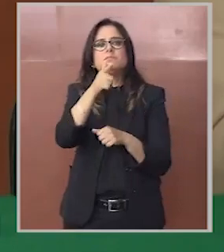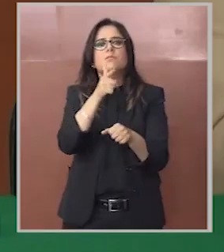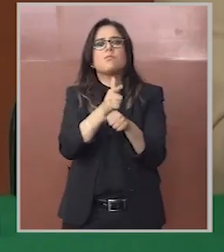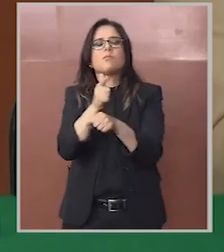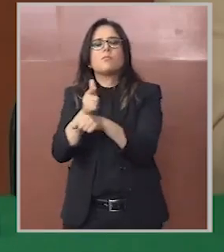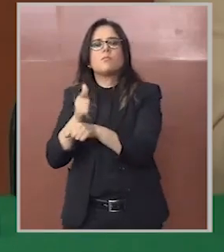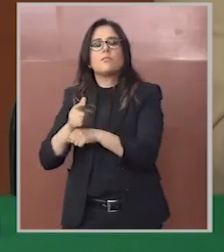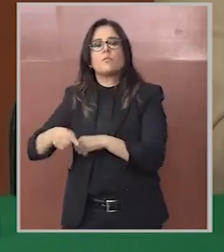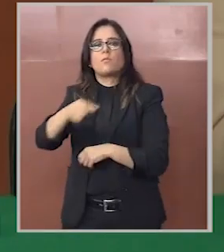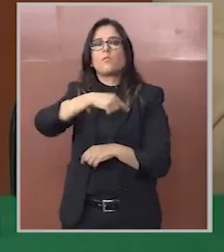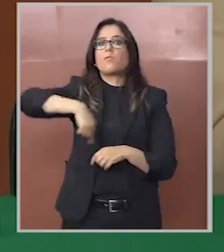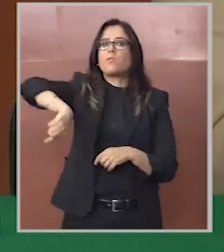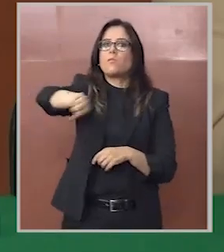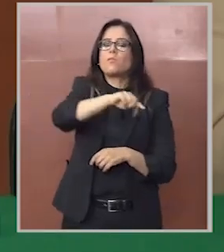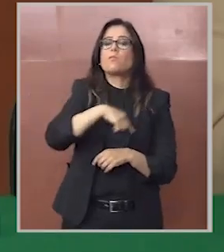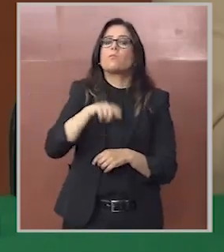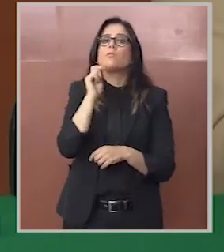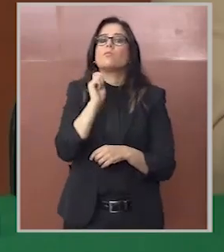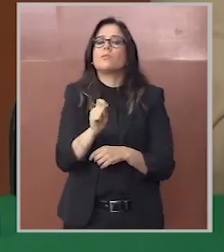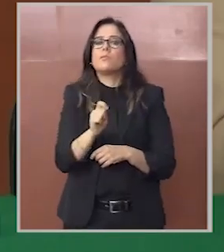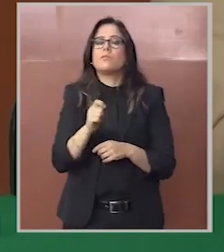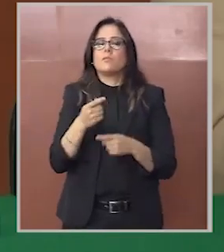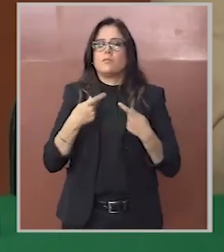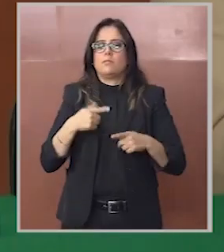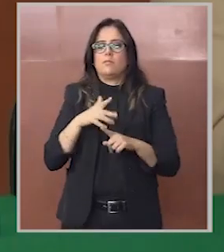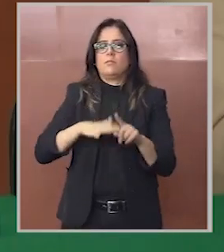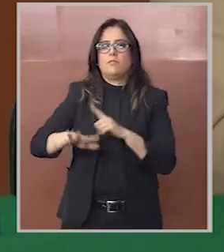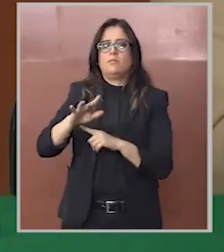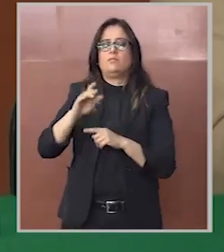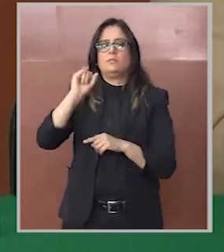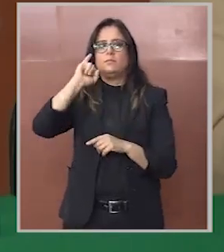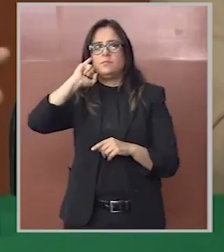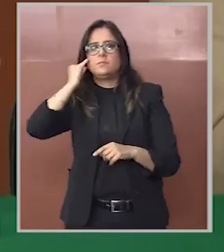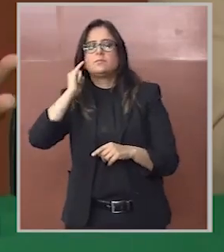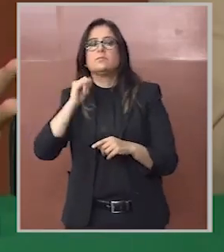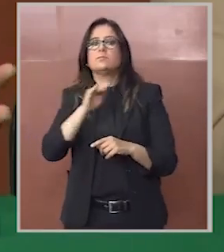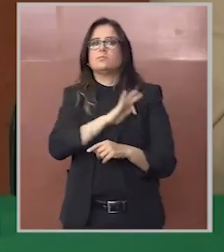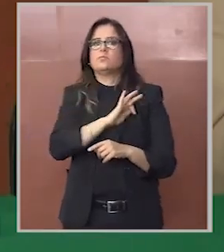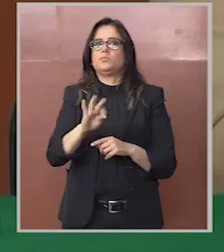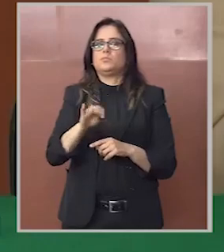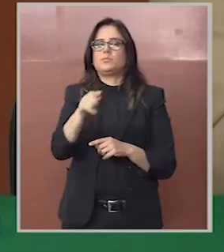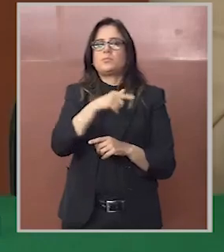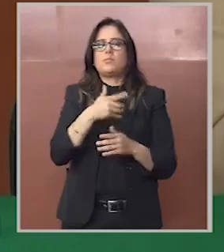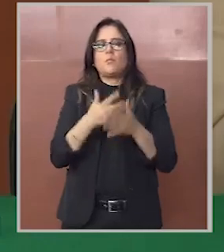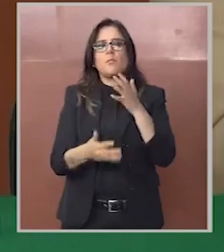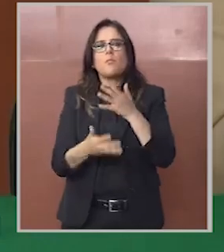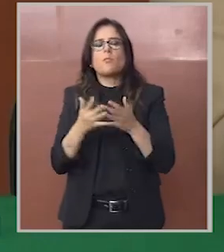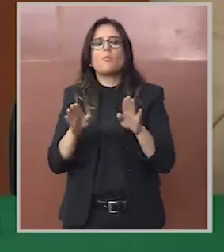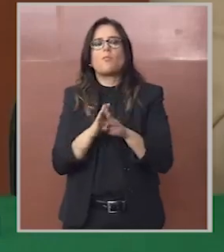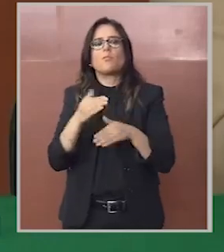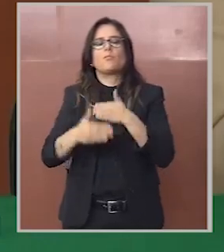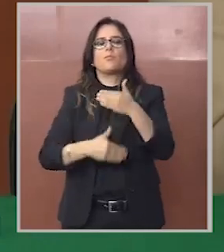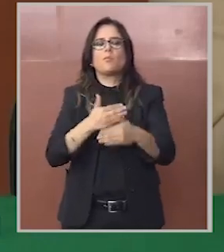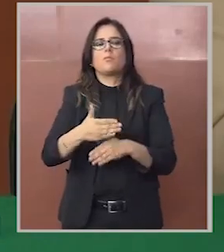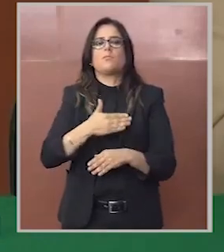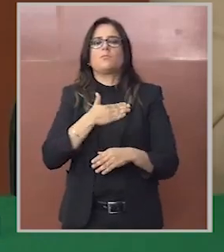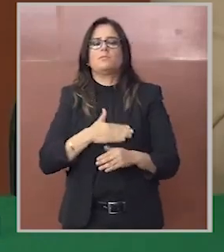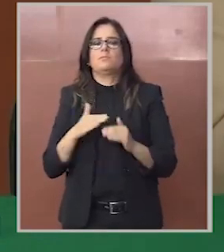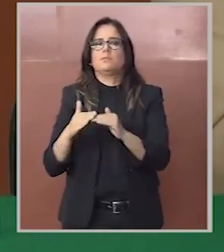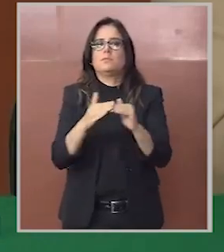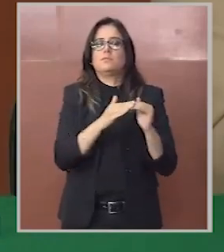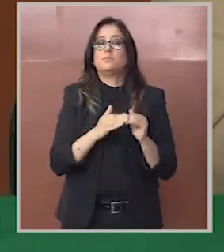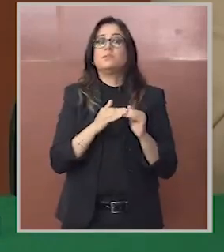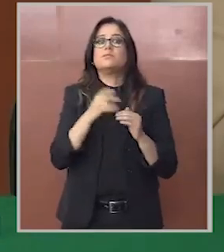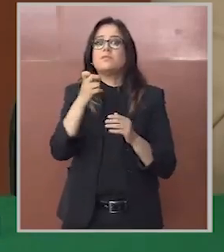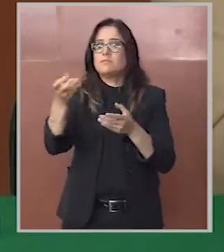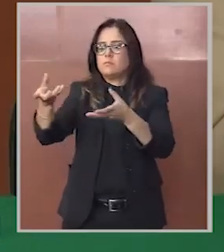nosotras nosotros este la población indígena y afromexicana pues podemos ir a todas estas justicias y de repente nuestros asuntos